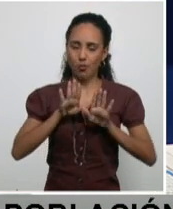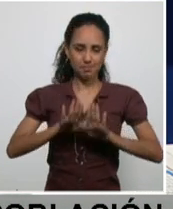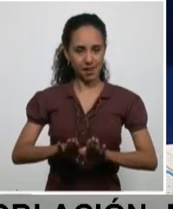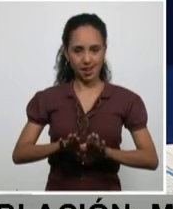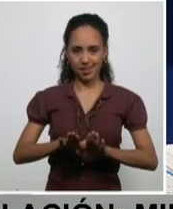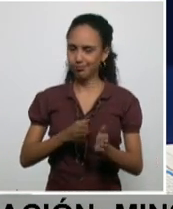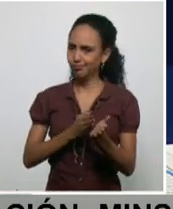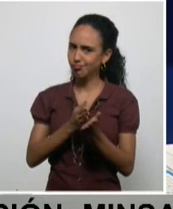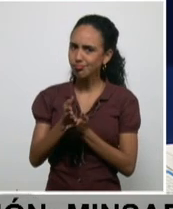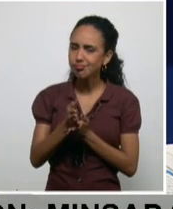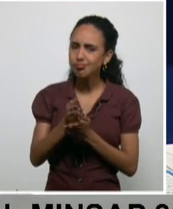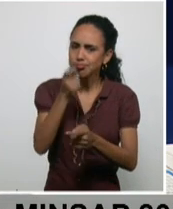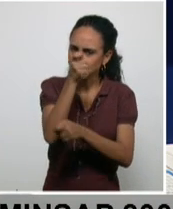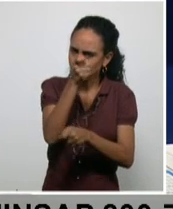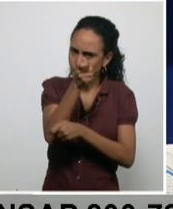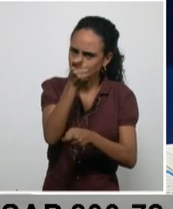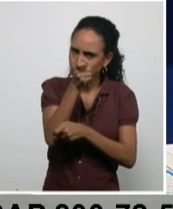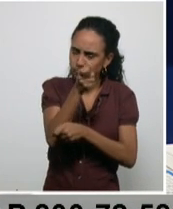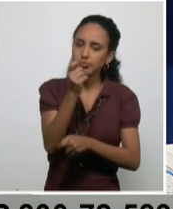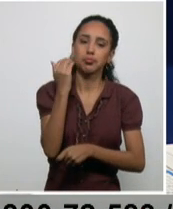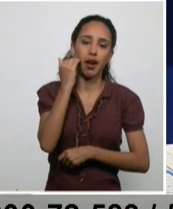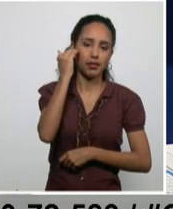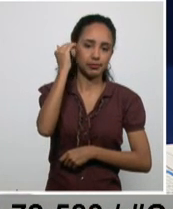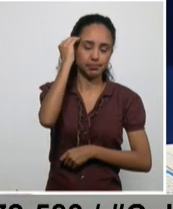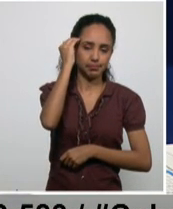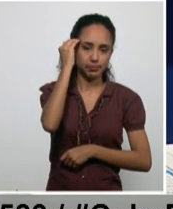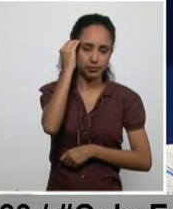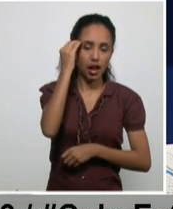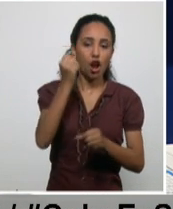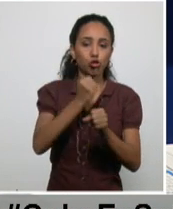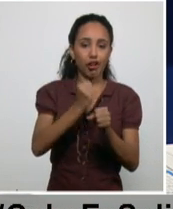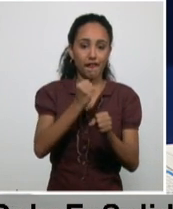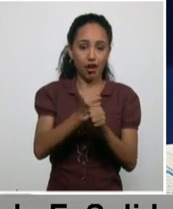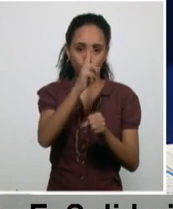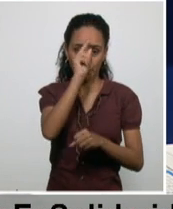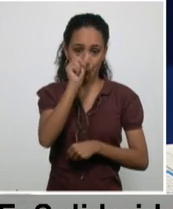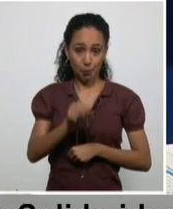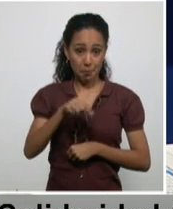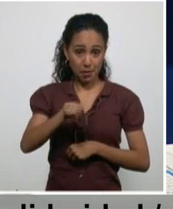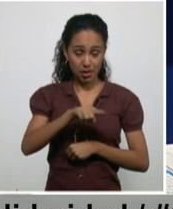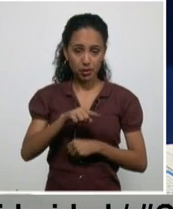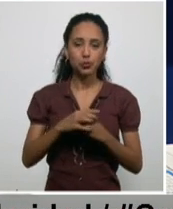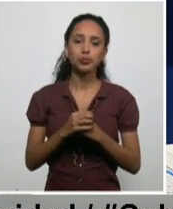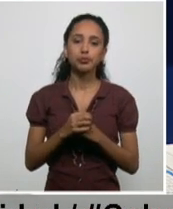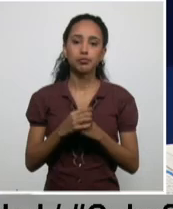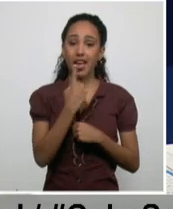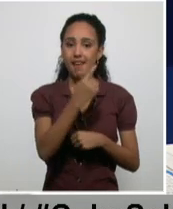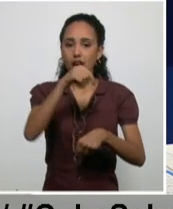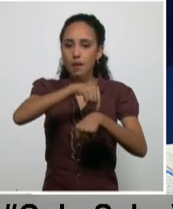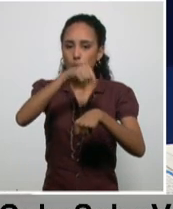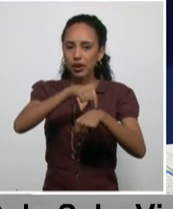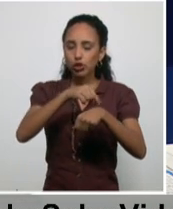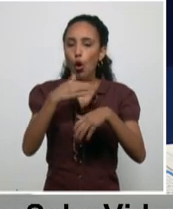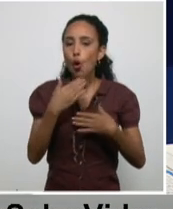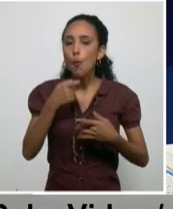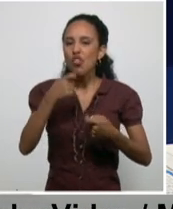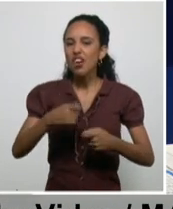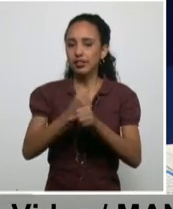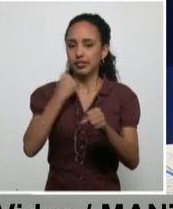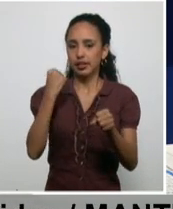en la capacitación de nuestro personal en cuanto a lo que le corresponde en cada momento y en